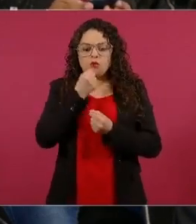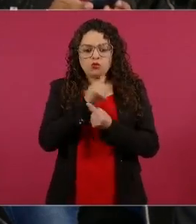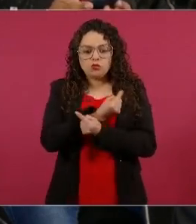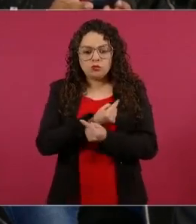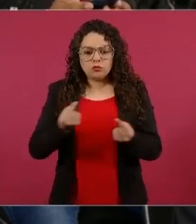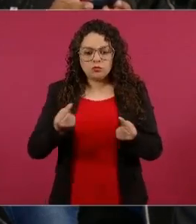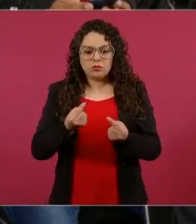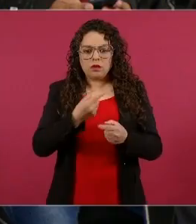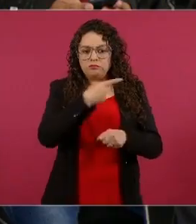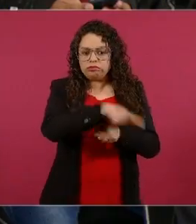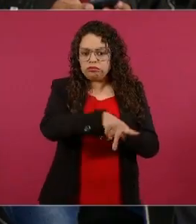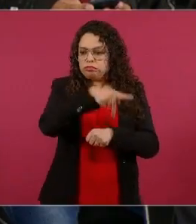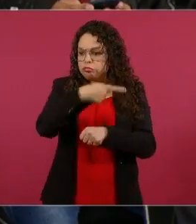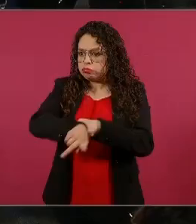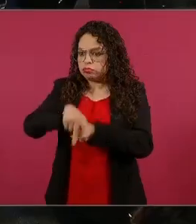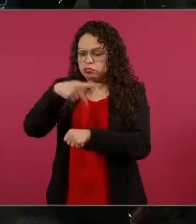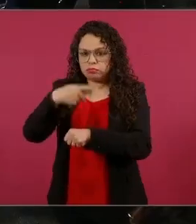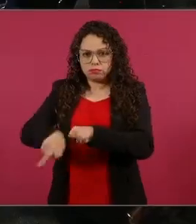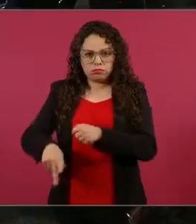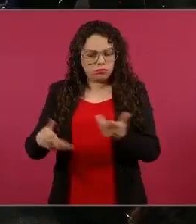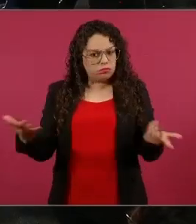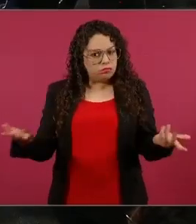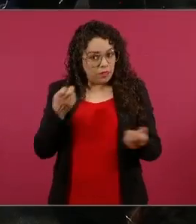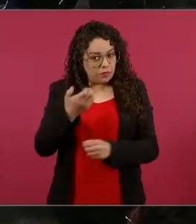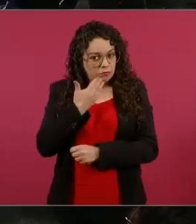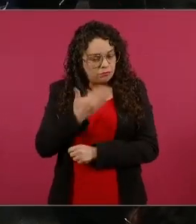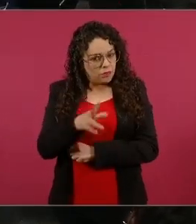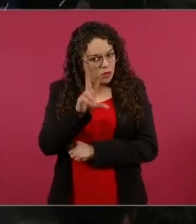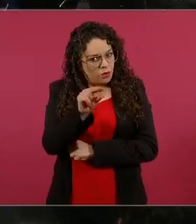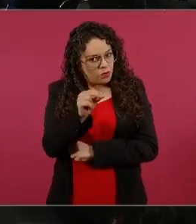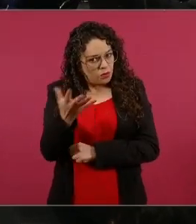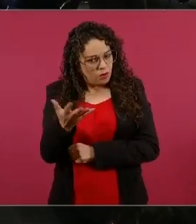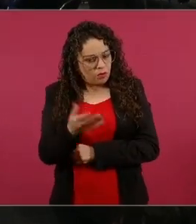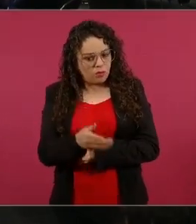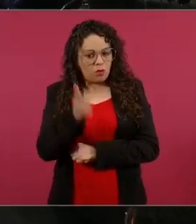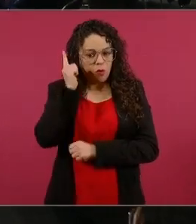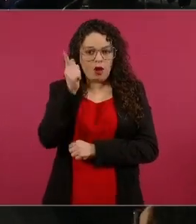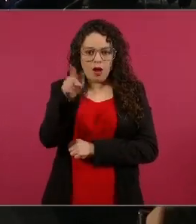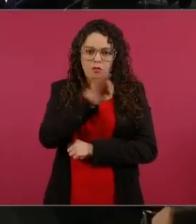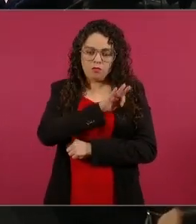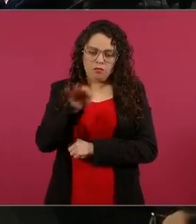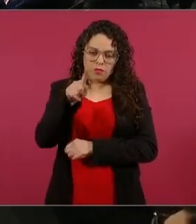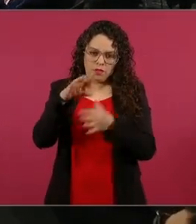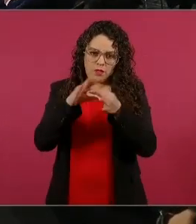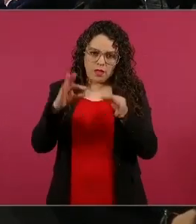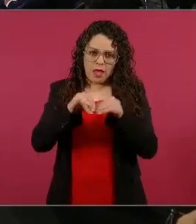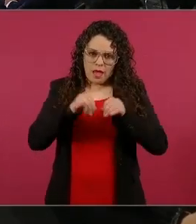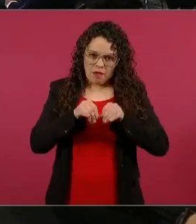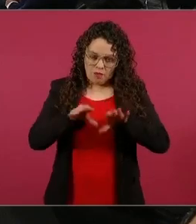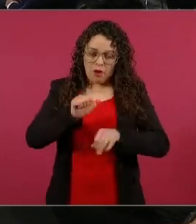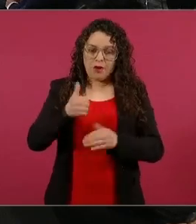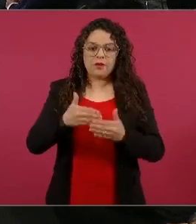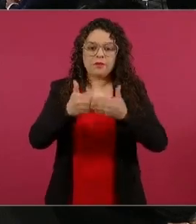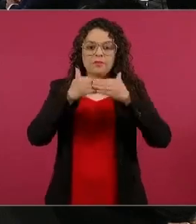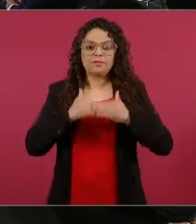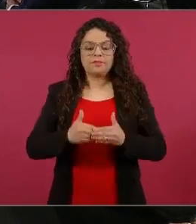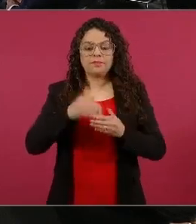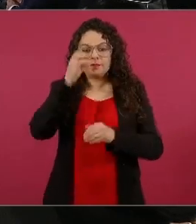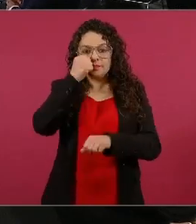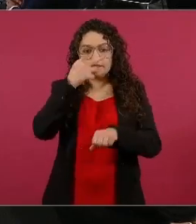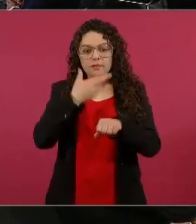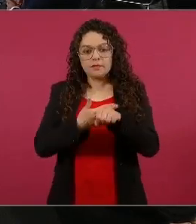esto no hay este el informe que tenga usted y luego para colmo la secretaria de seguridad